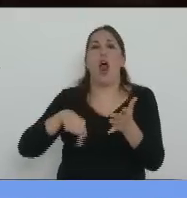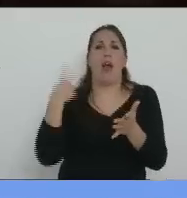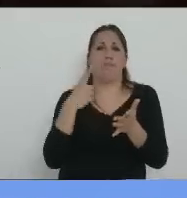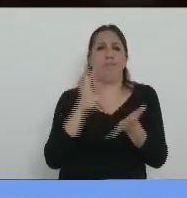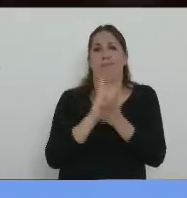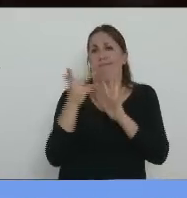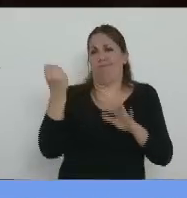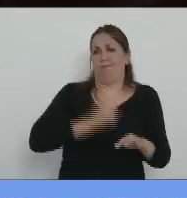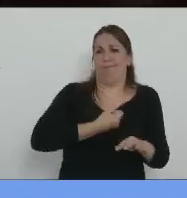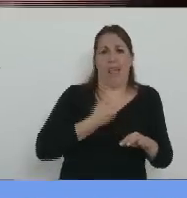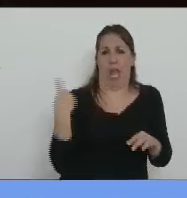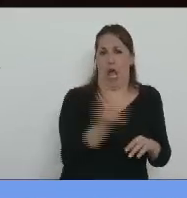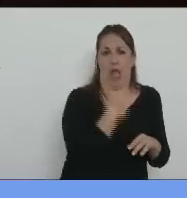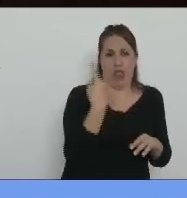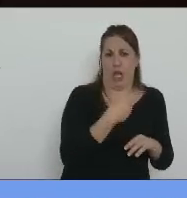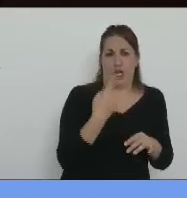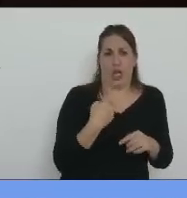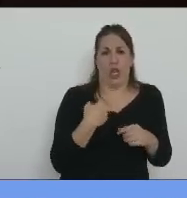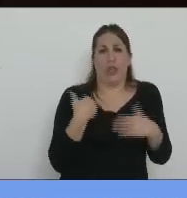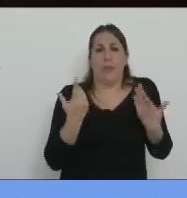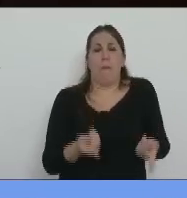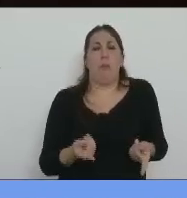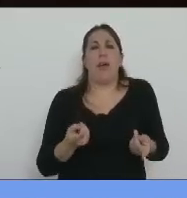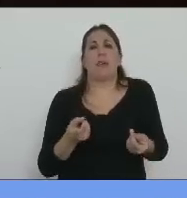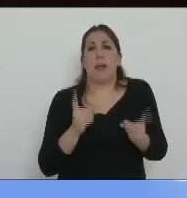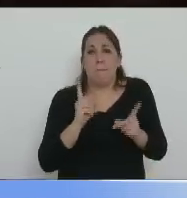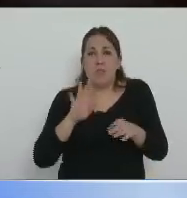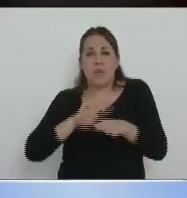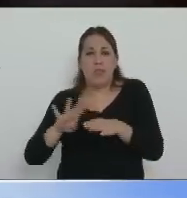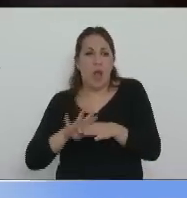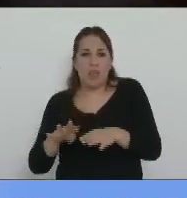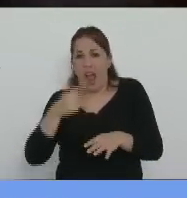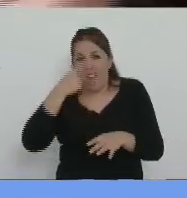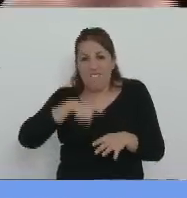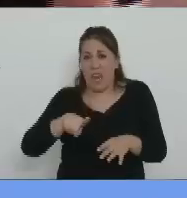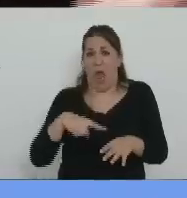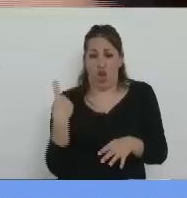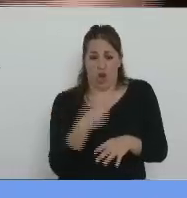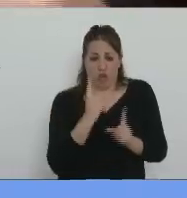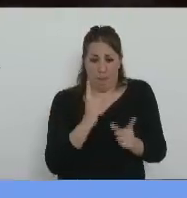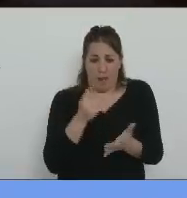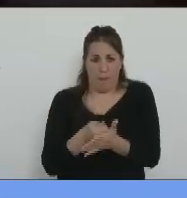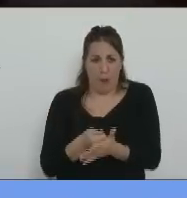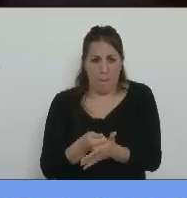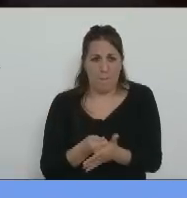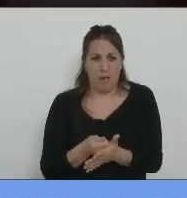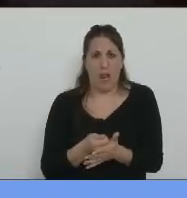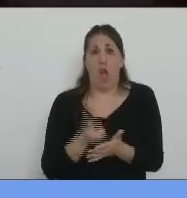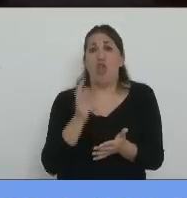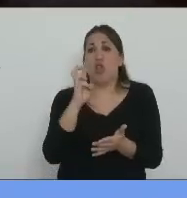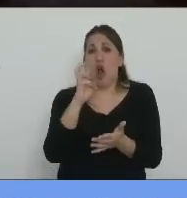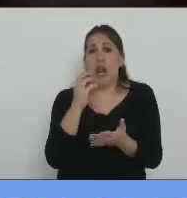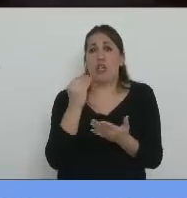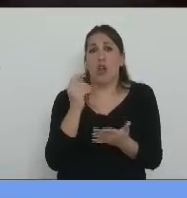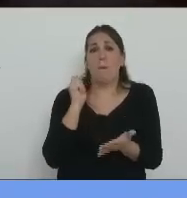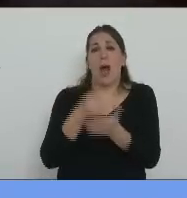argentinos y después tuvimos que pagar todos esa deuda la terminamos pagando nosotros los boden se terminaron pagando en la